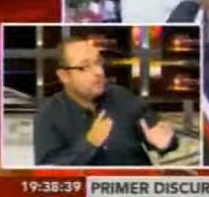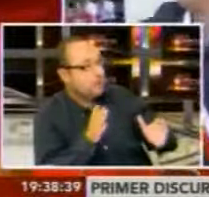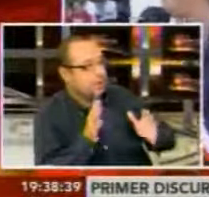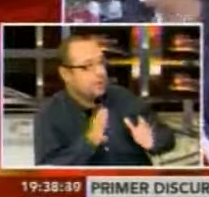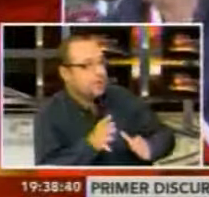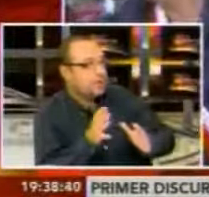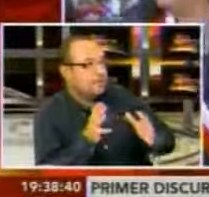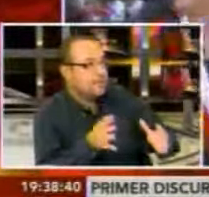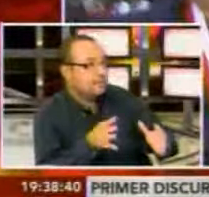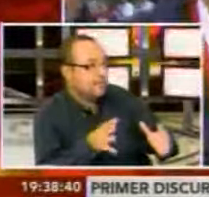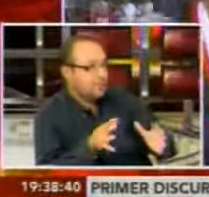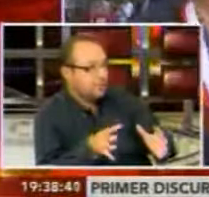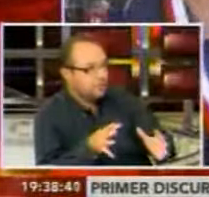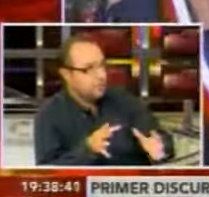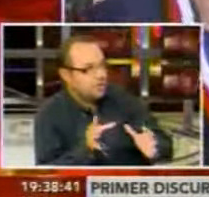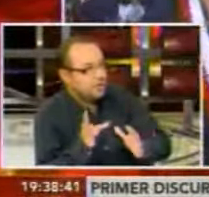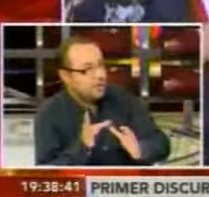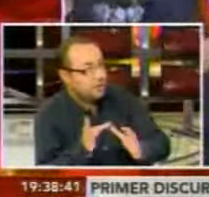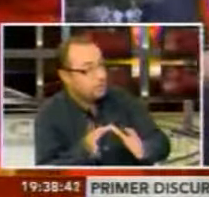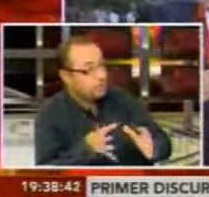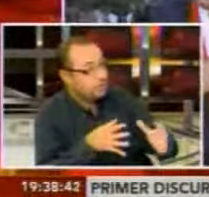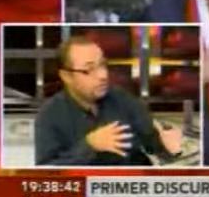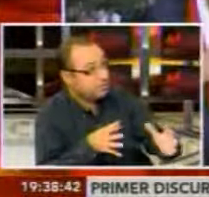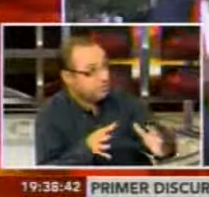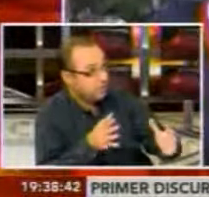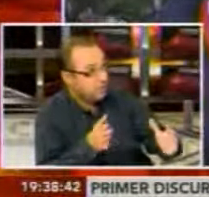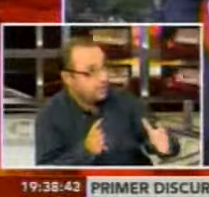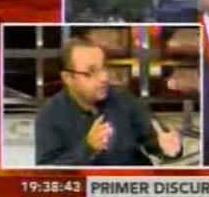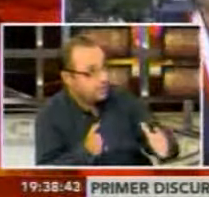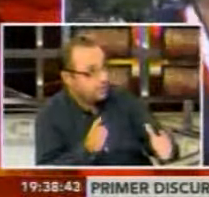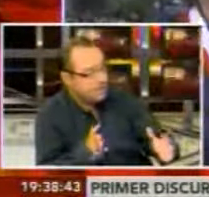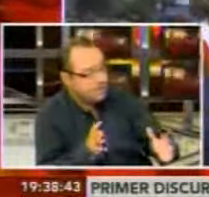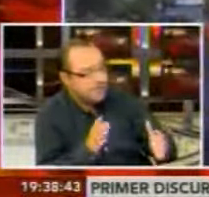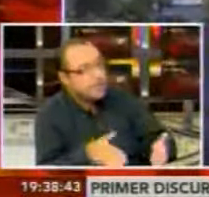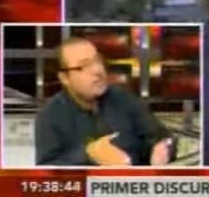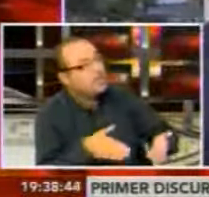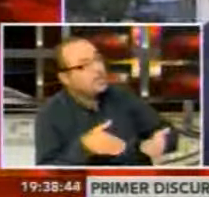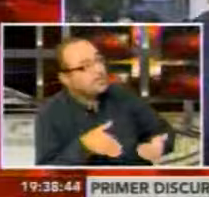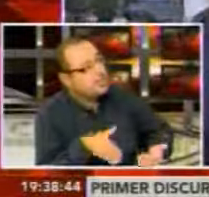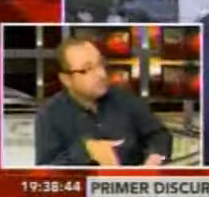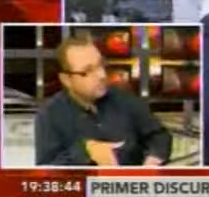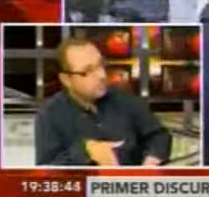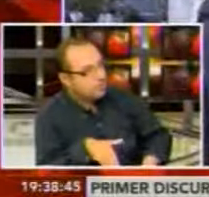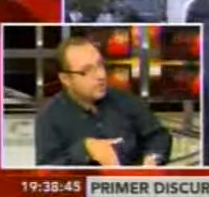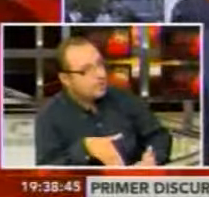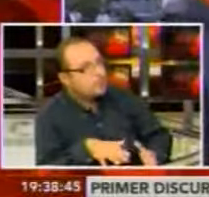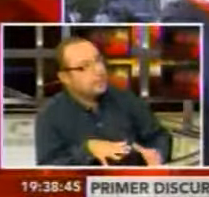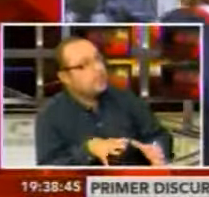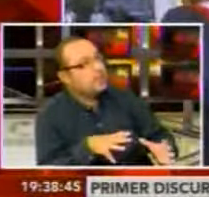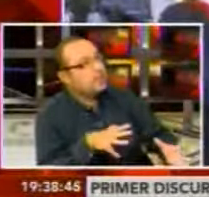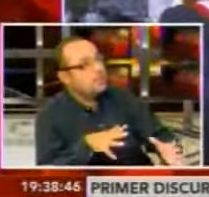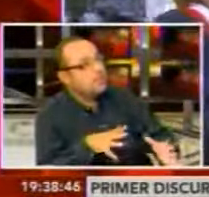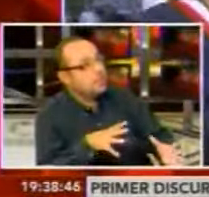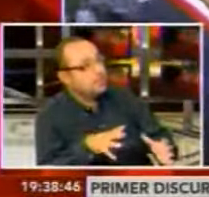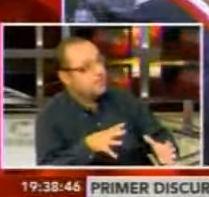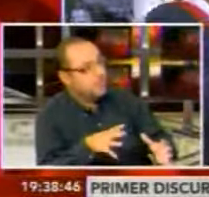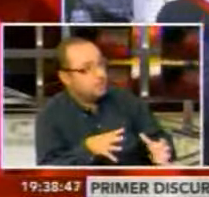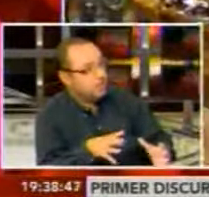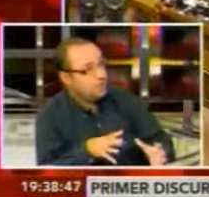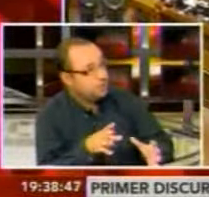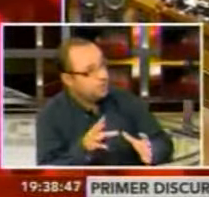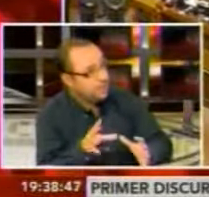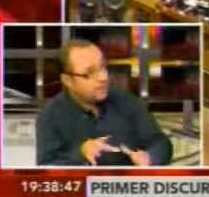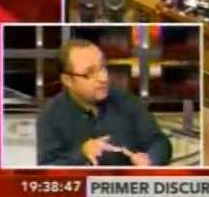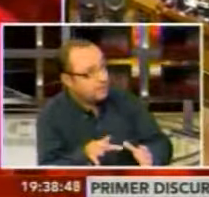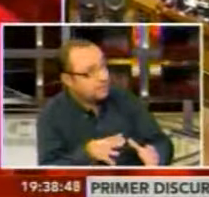y el grupo más conservador de la nueva mayoría, y en segundo lugar el tema de las violaciones a los derechos humanos, ya sea en dictadura